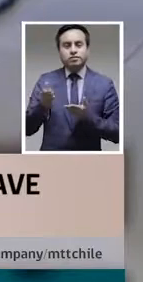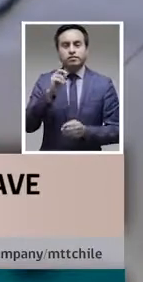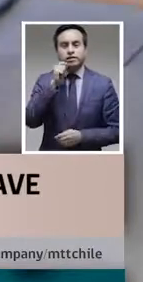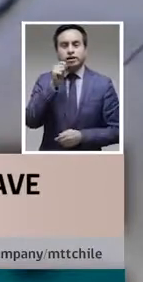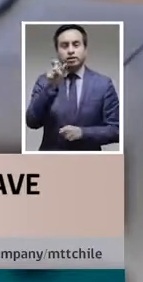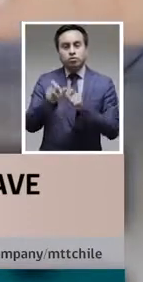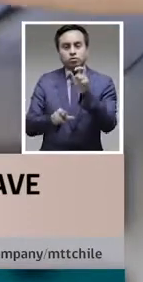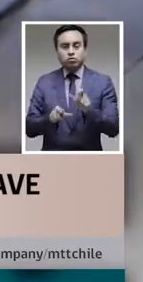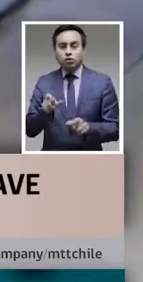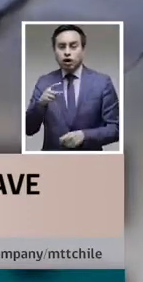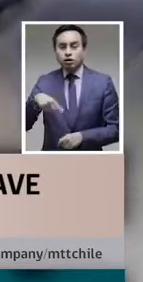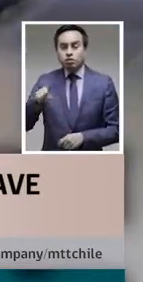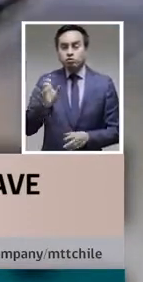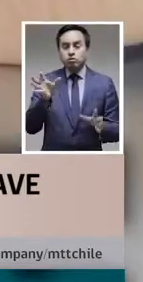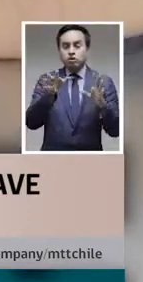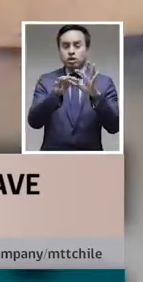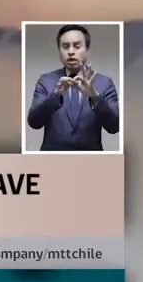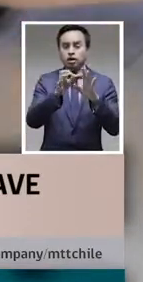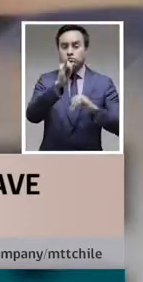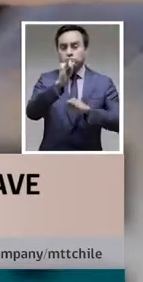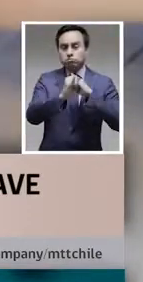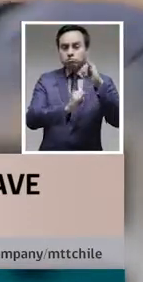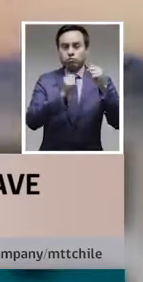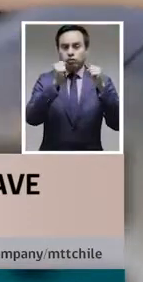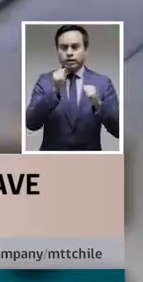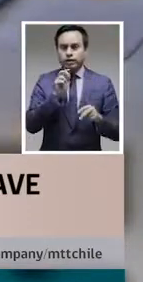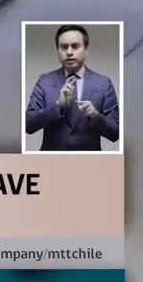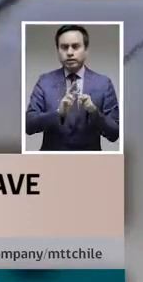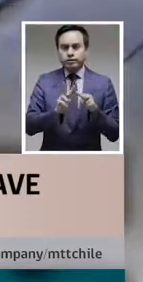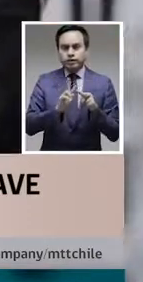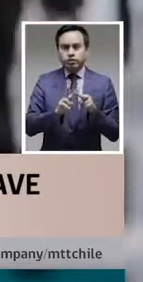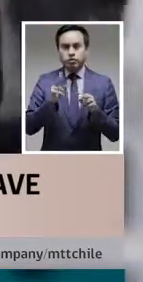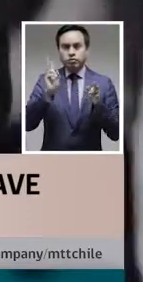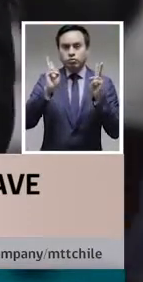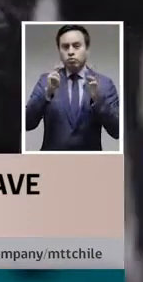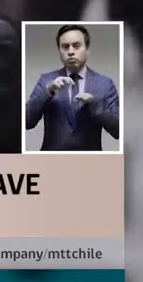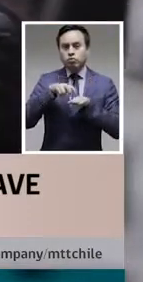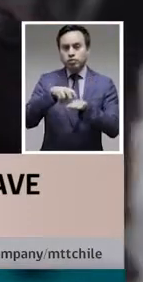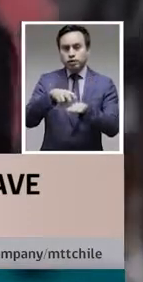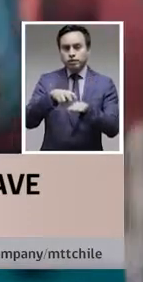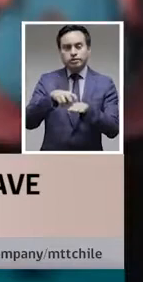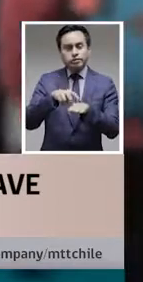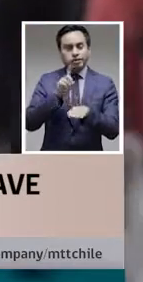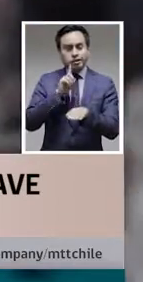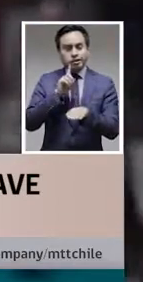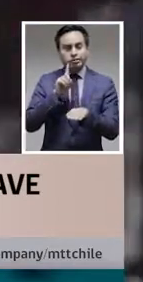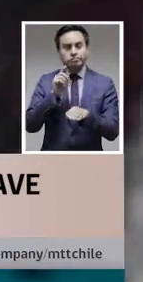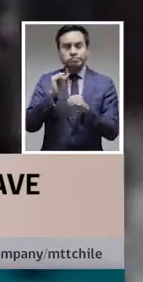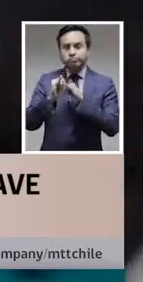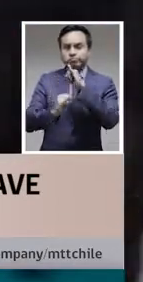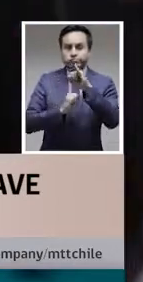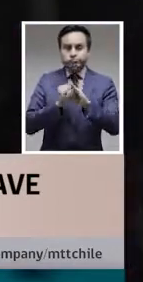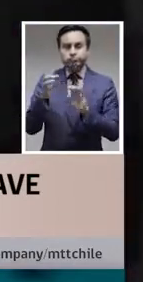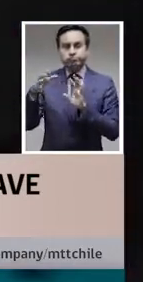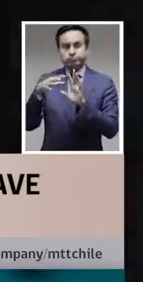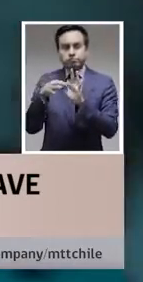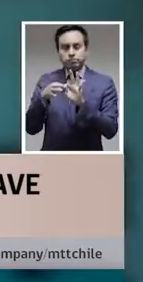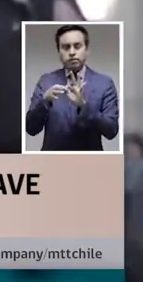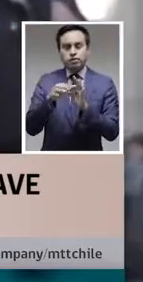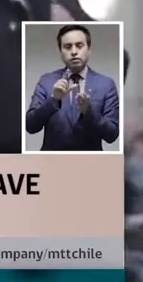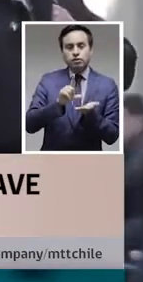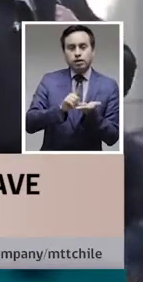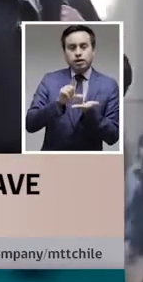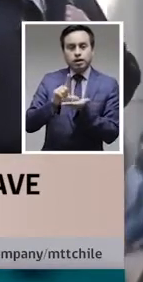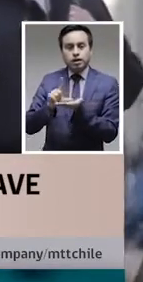los usuarios puedan estar conectados, tal como ahora pueden hacerlo desde los buses en el transporte público, en estaciones, por ejemplo,